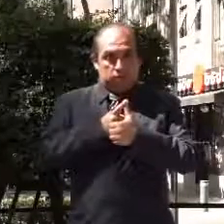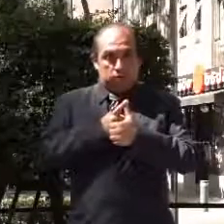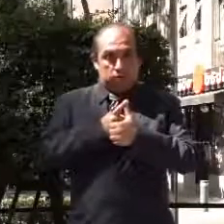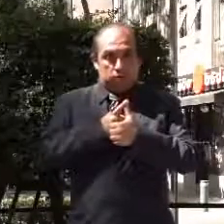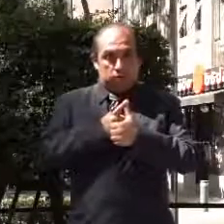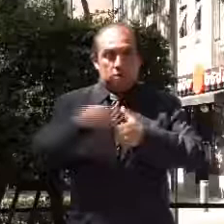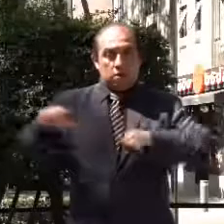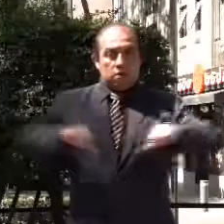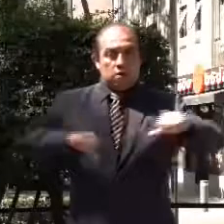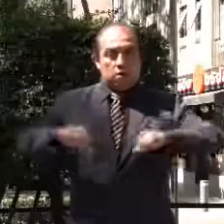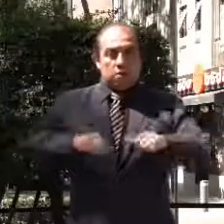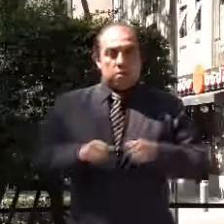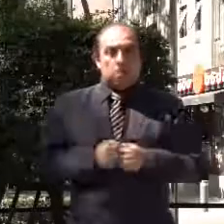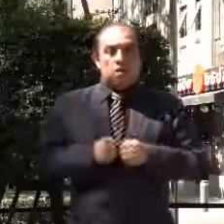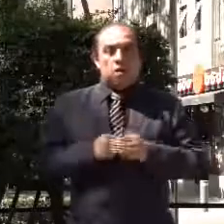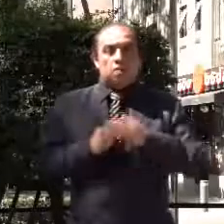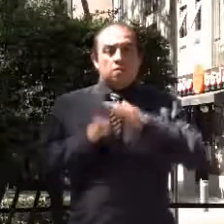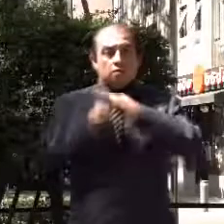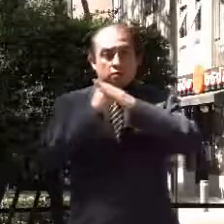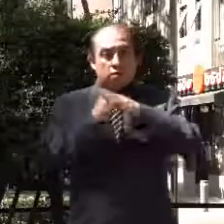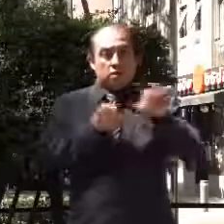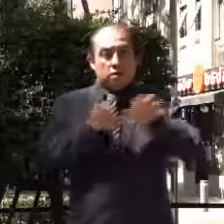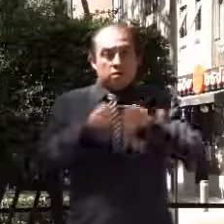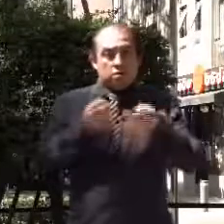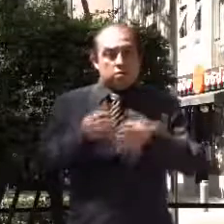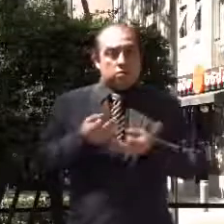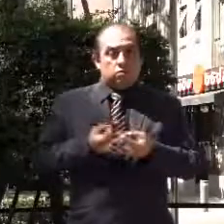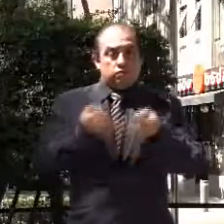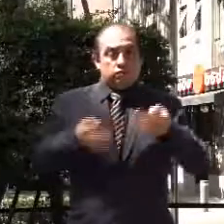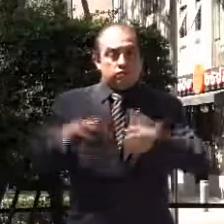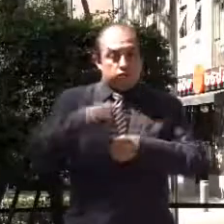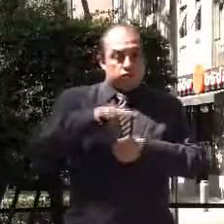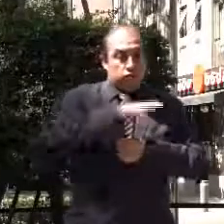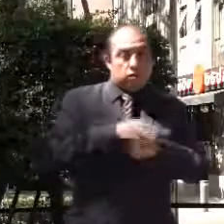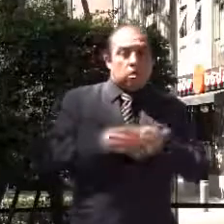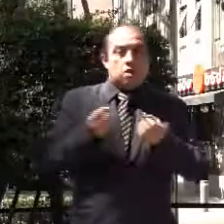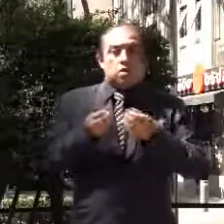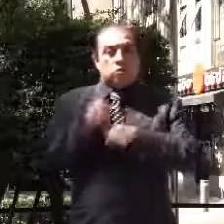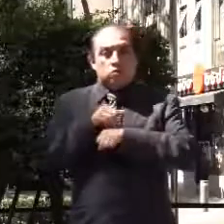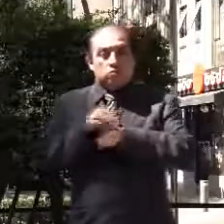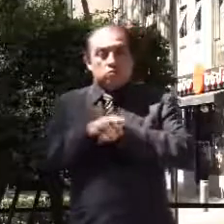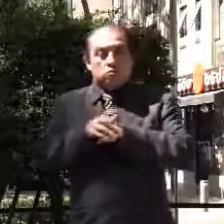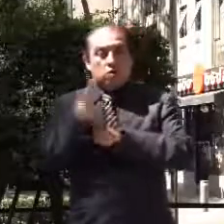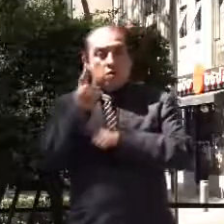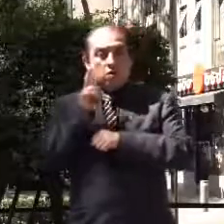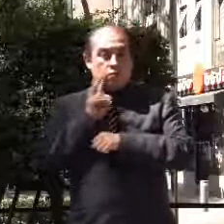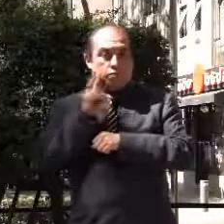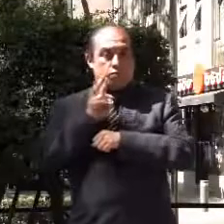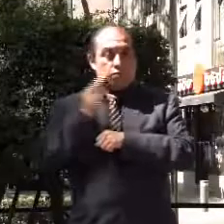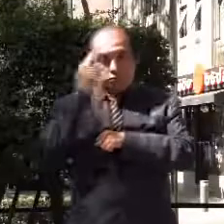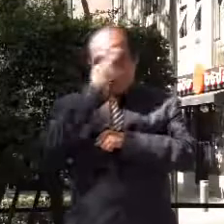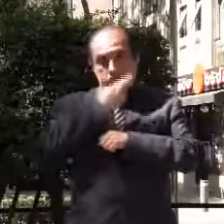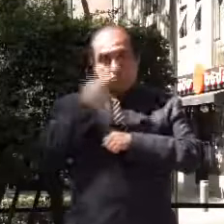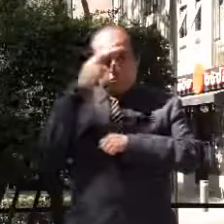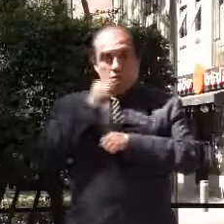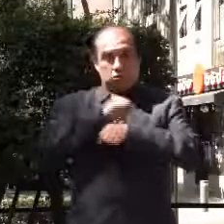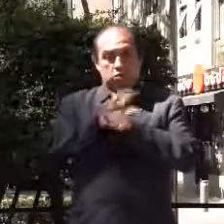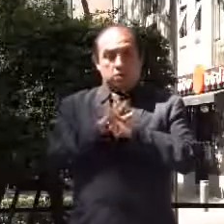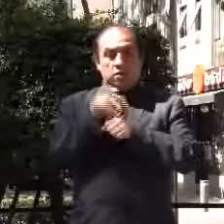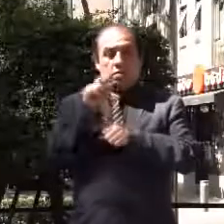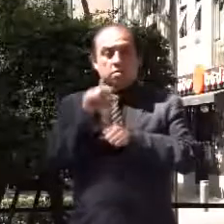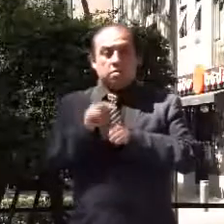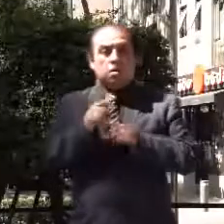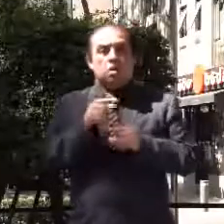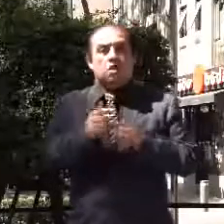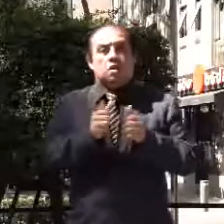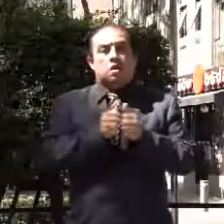acción es fortalecer el trabajo territorial, el número de pruebas y el aislamiento de casos